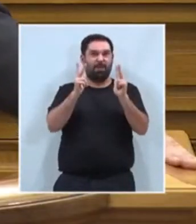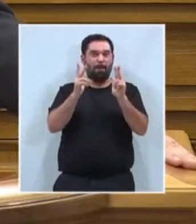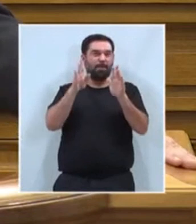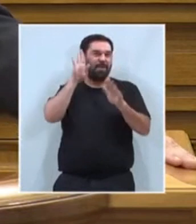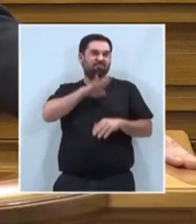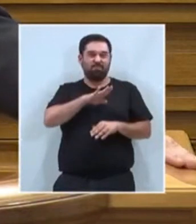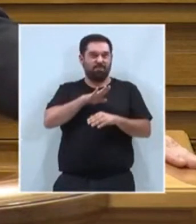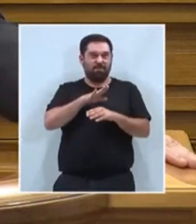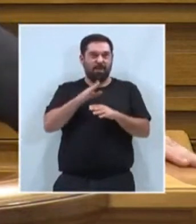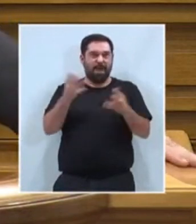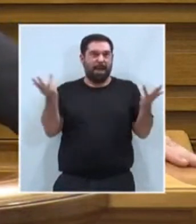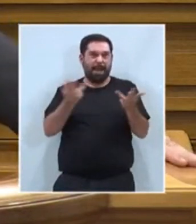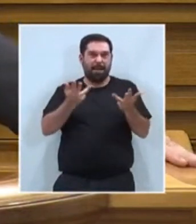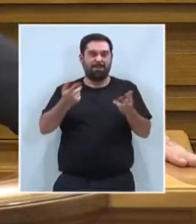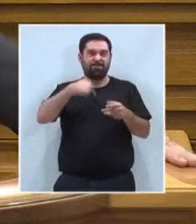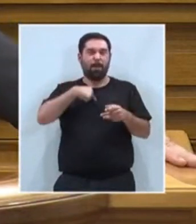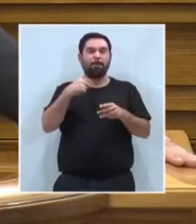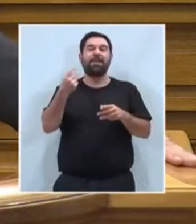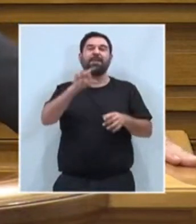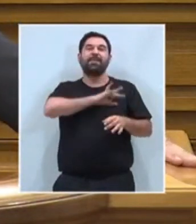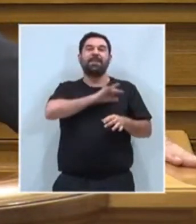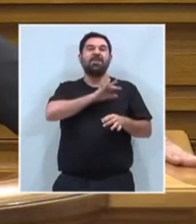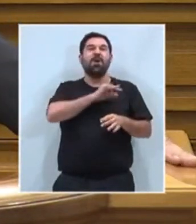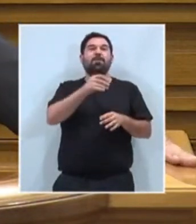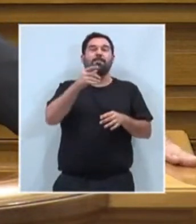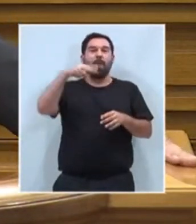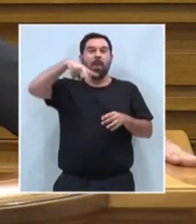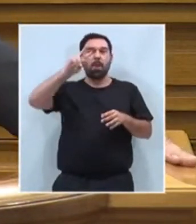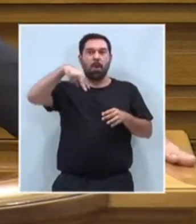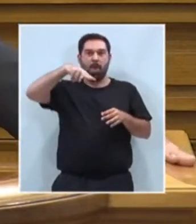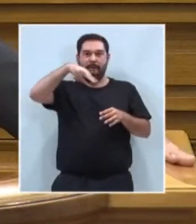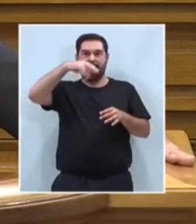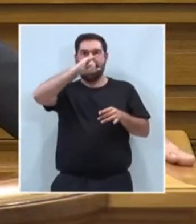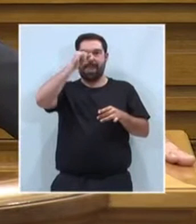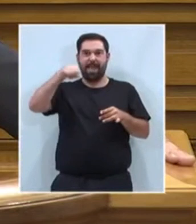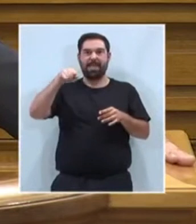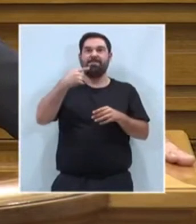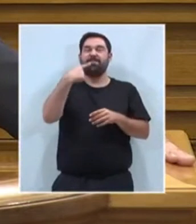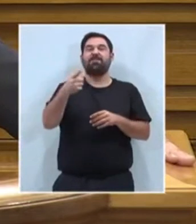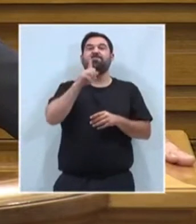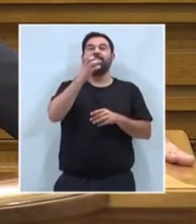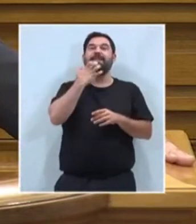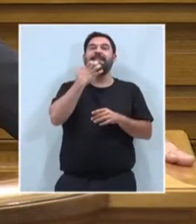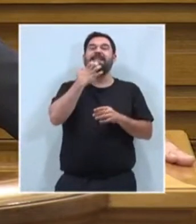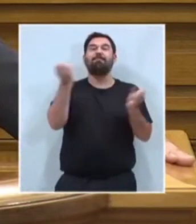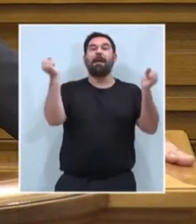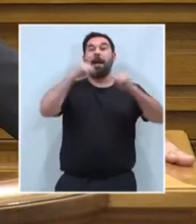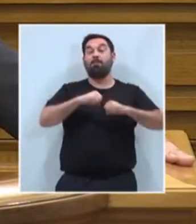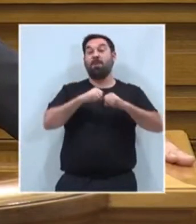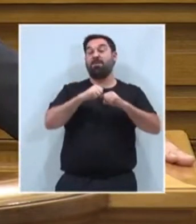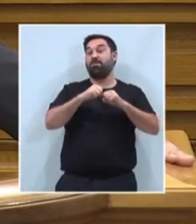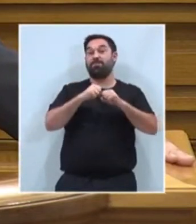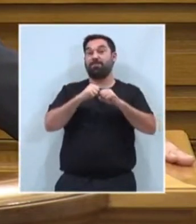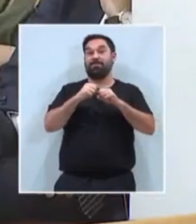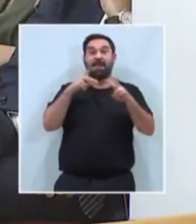y les voy a decir una cosa señor Núñez si me rechazan la posibilidad y el acuerdo para destapar